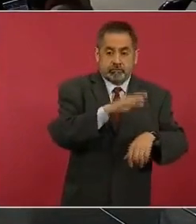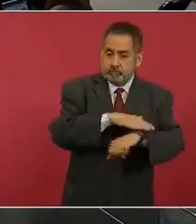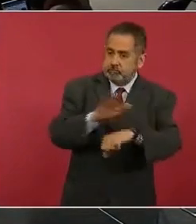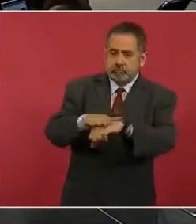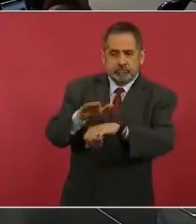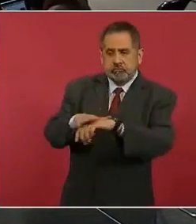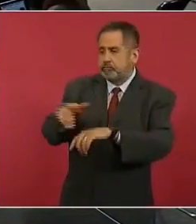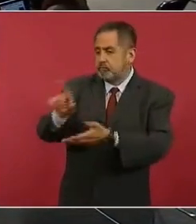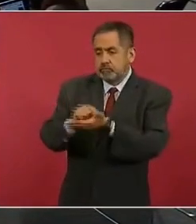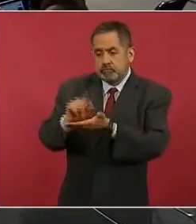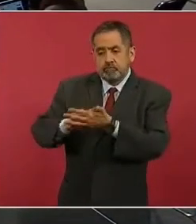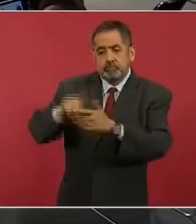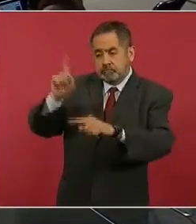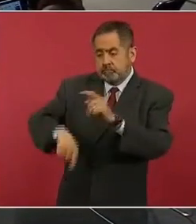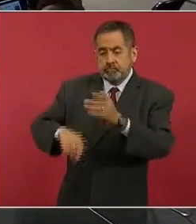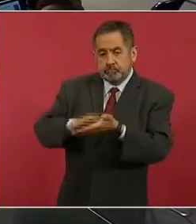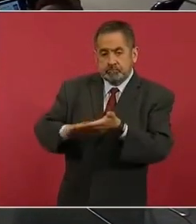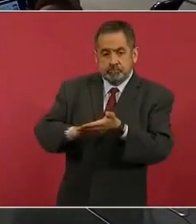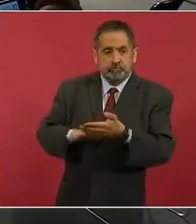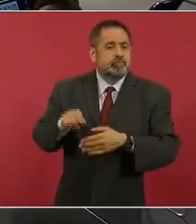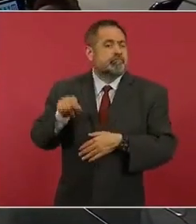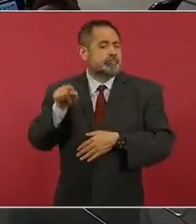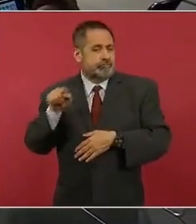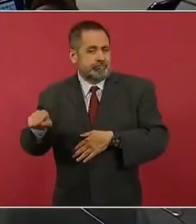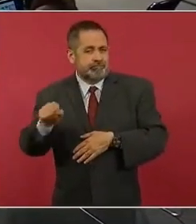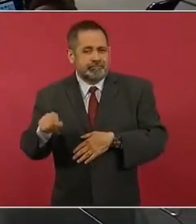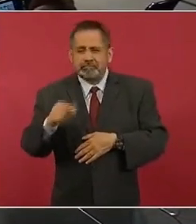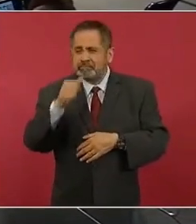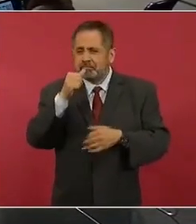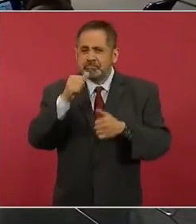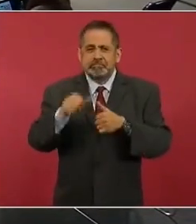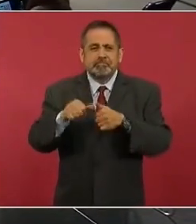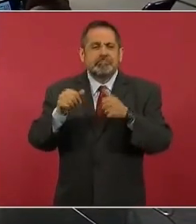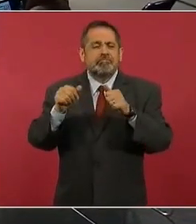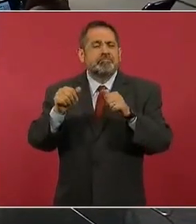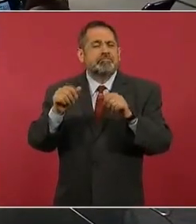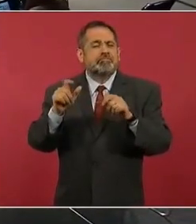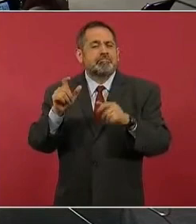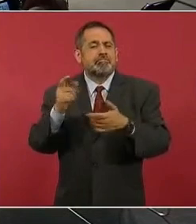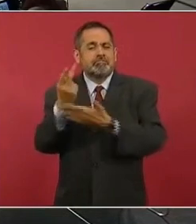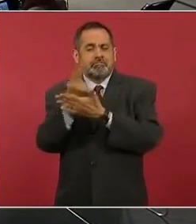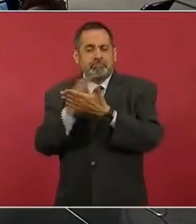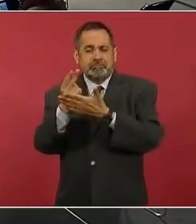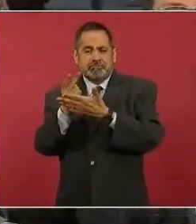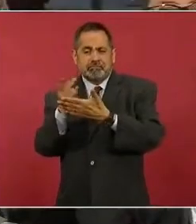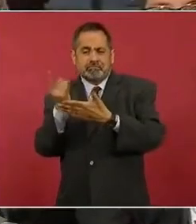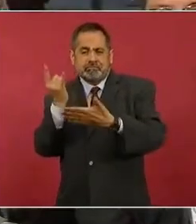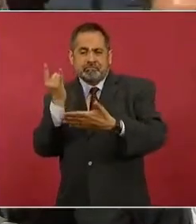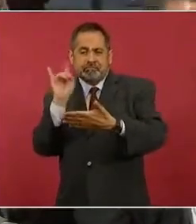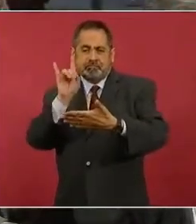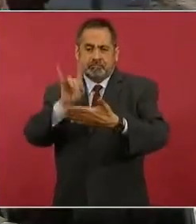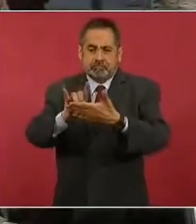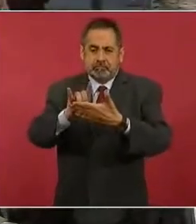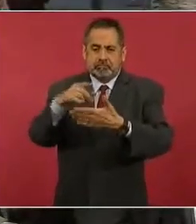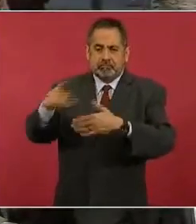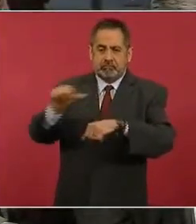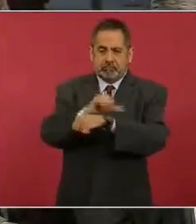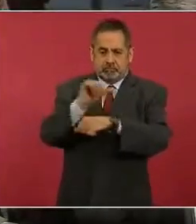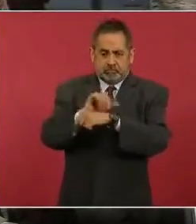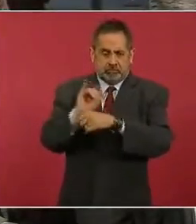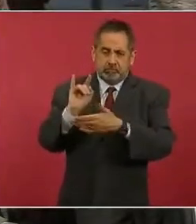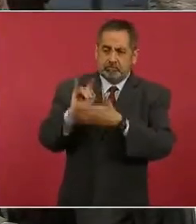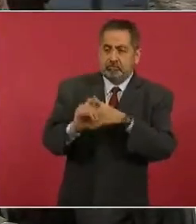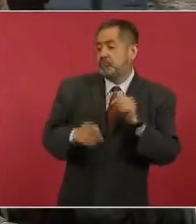bajar unos tweets donde mostraba que pegaba una calcomanía en su vehículo particular, no otra cosa más que